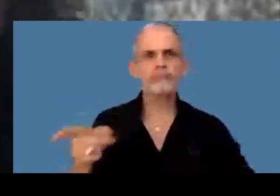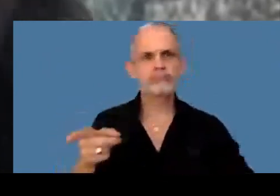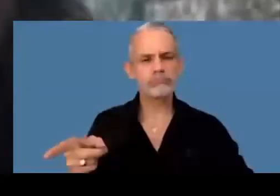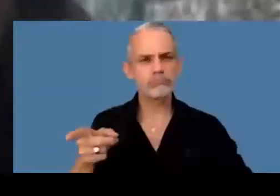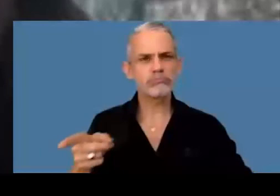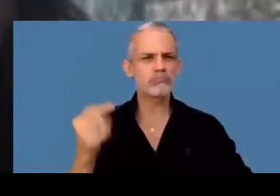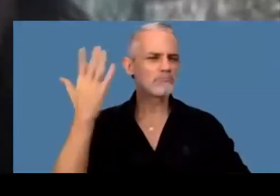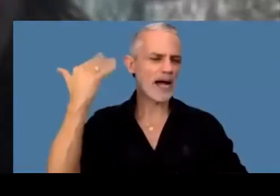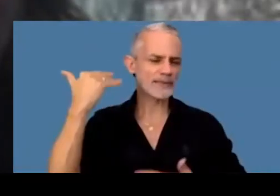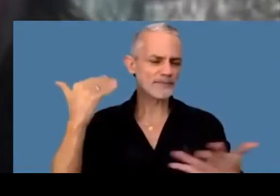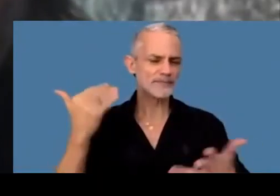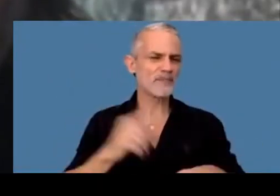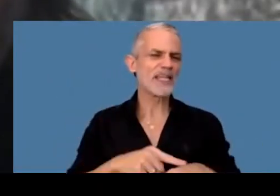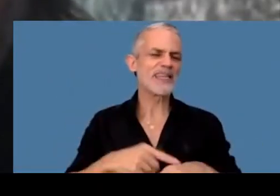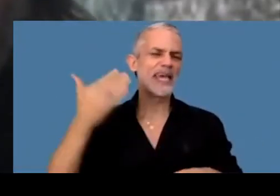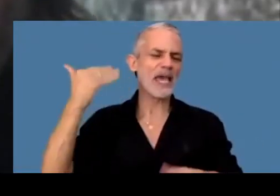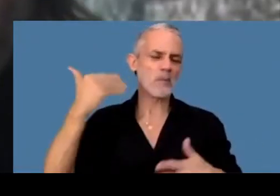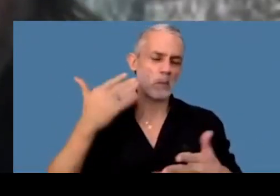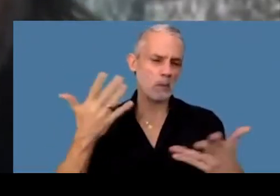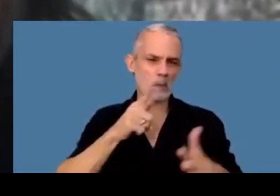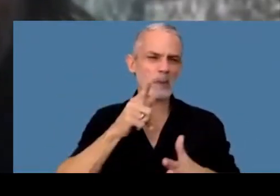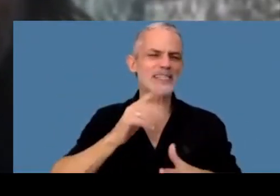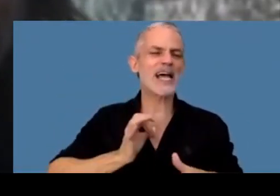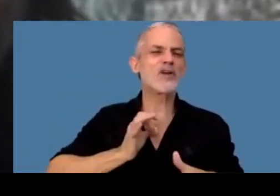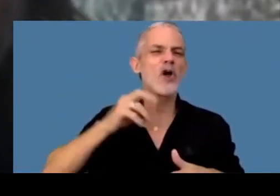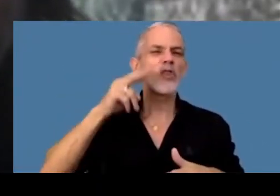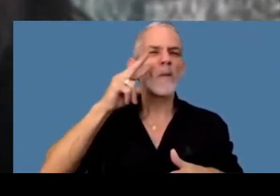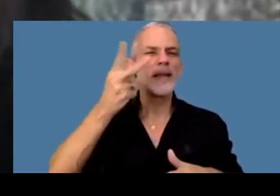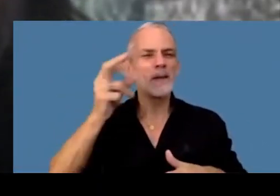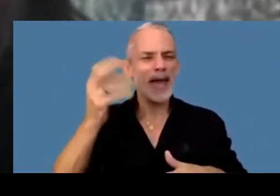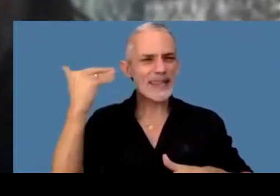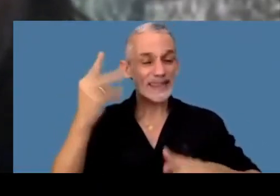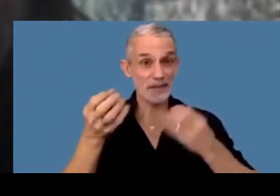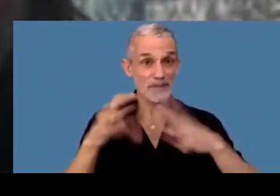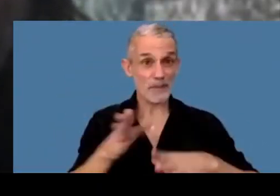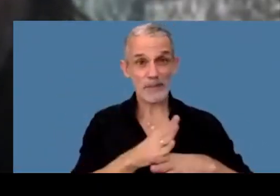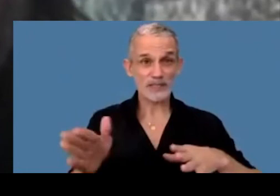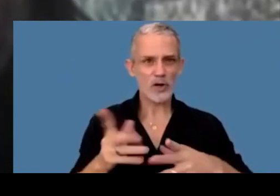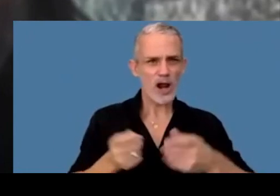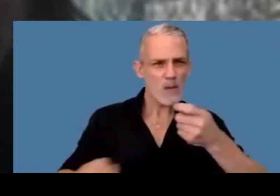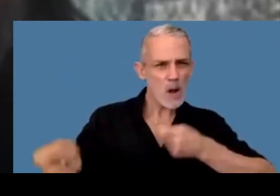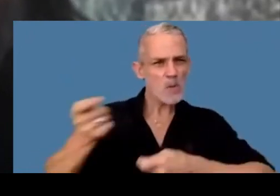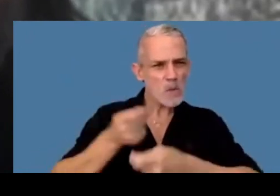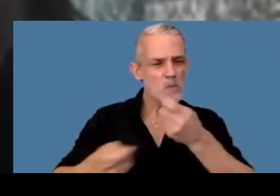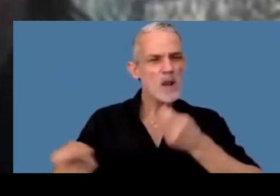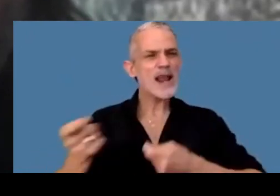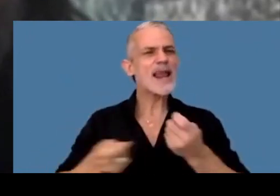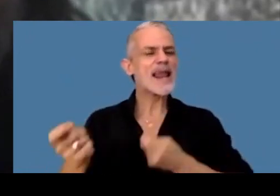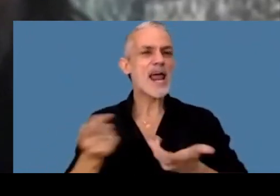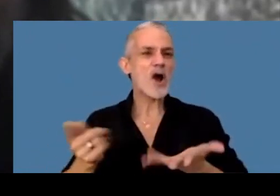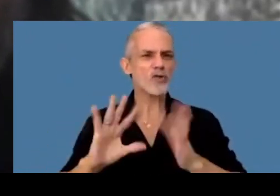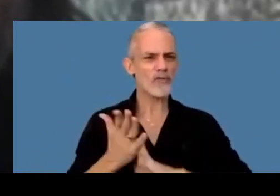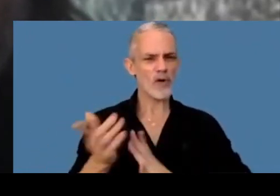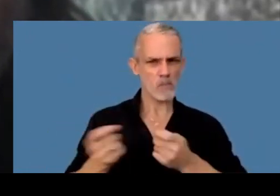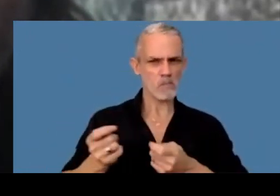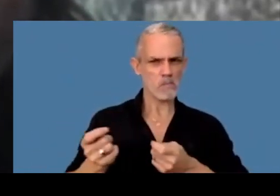Hace un tiempo, creo que fue en el 2020, que empezaron unas negociaciones de una manera, y eso creo que